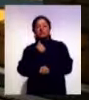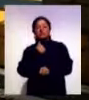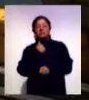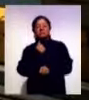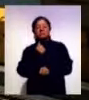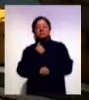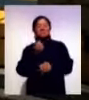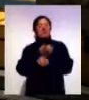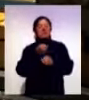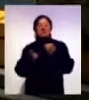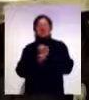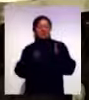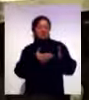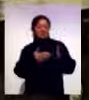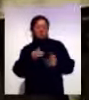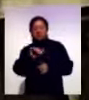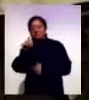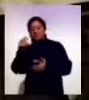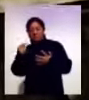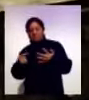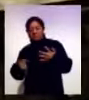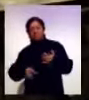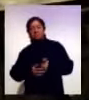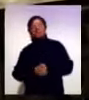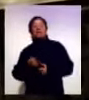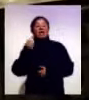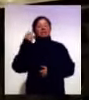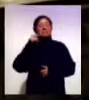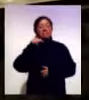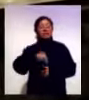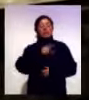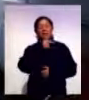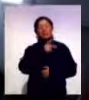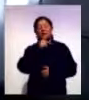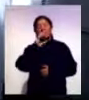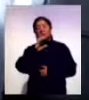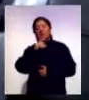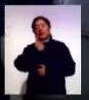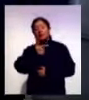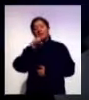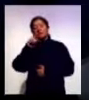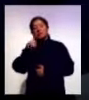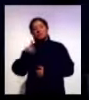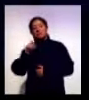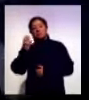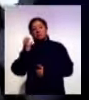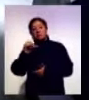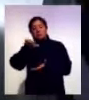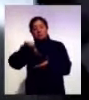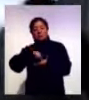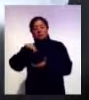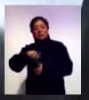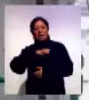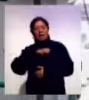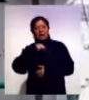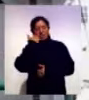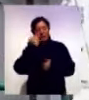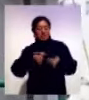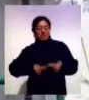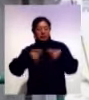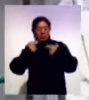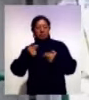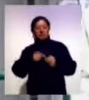otros. El Foro de Proveeduría Regional Corredor Industrial Zona Centro se realiza con el propósito de generar oportunidades de negocio entre empresas